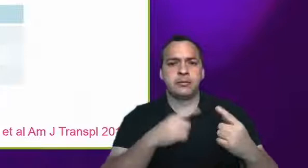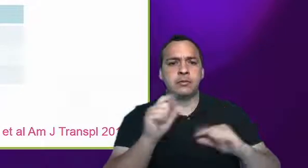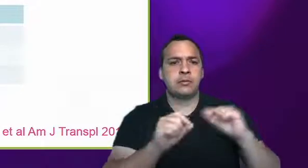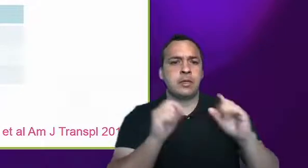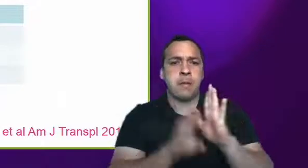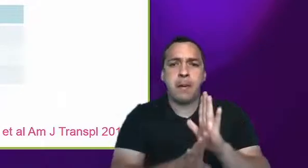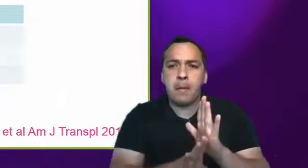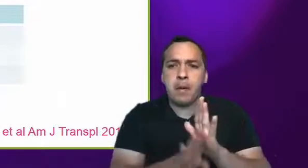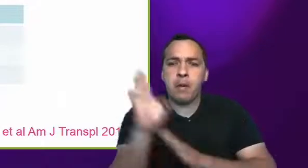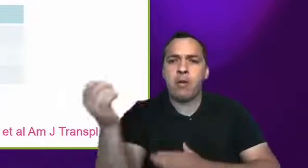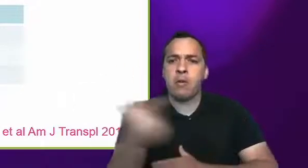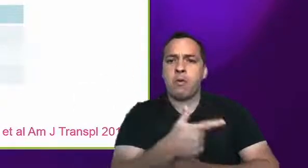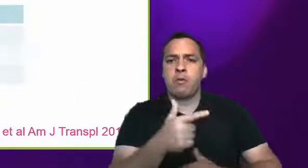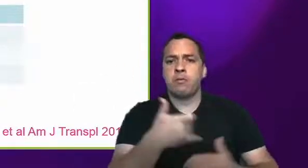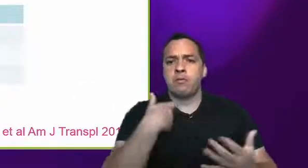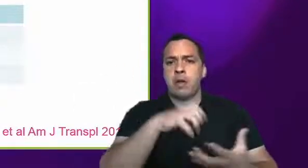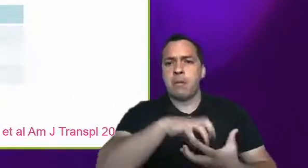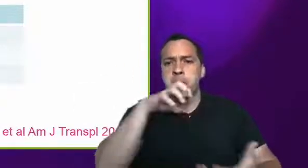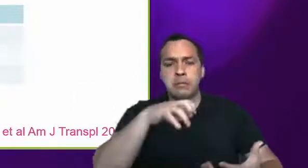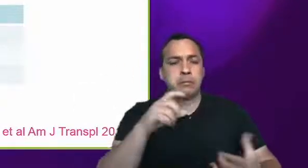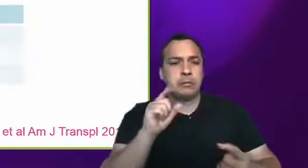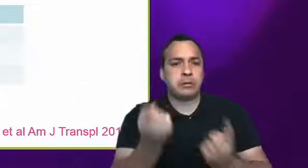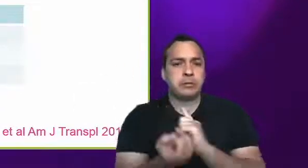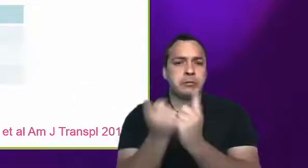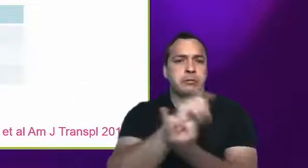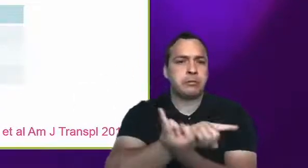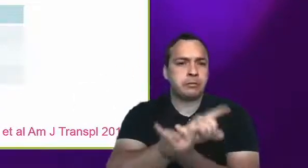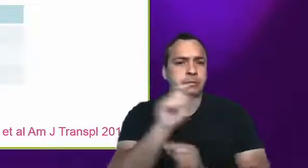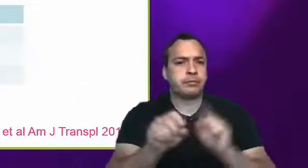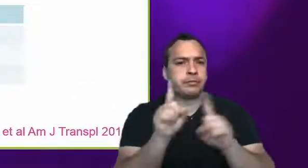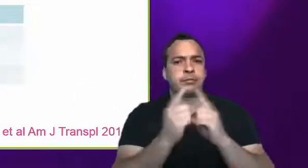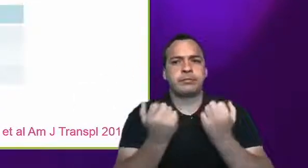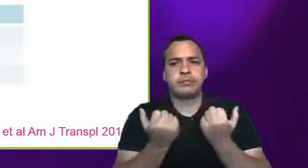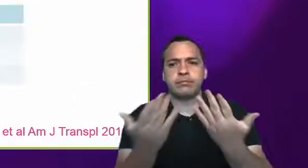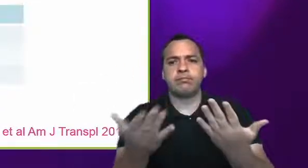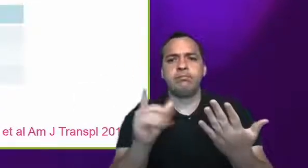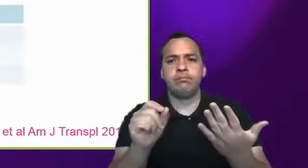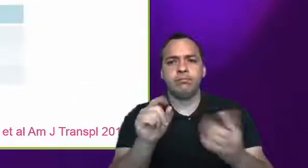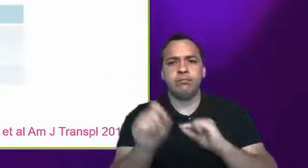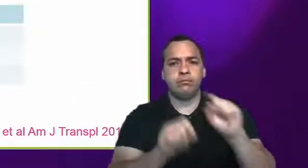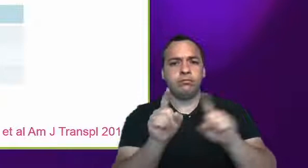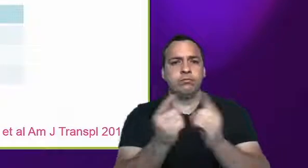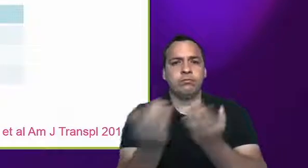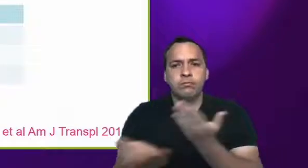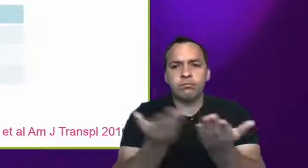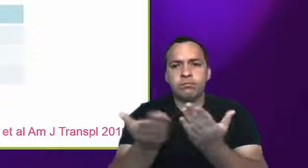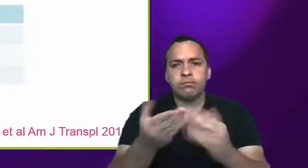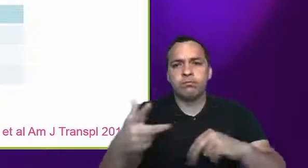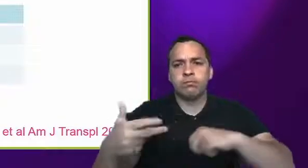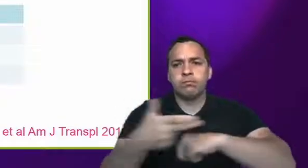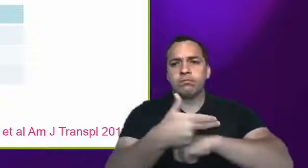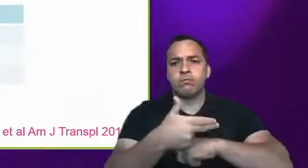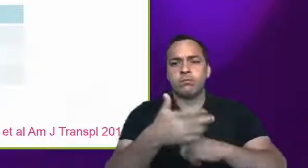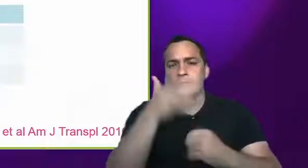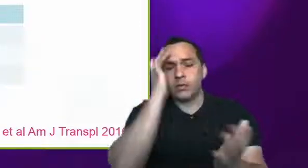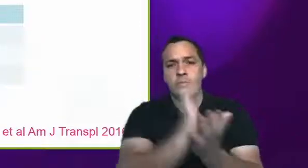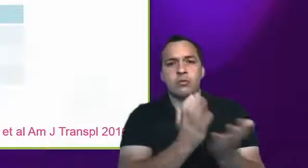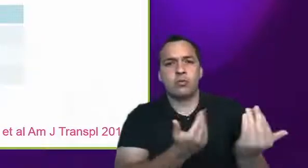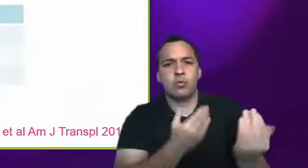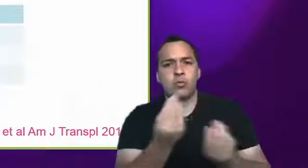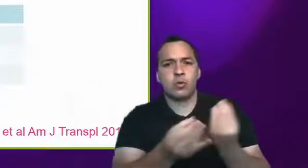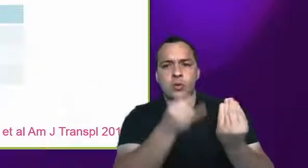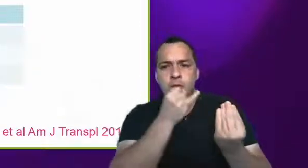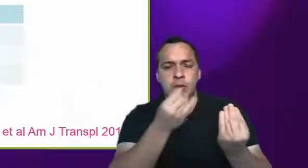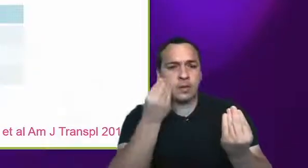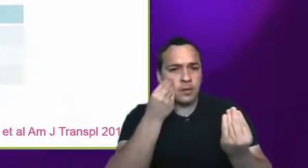elevado. Generalmente uno ofrece este tipo de, digamos, procedura también a pacientes más jóvenes, pensando que el